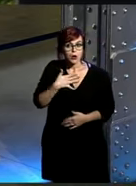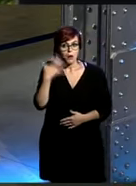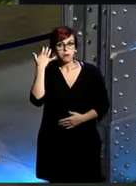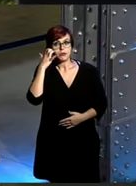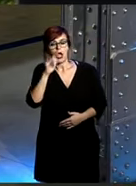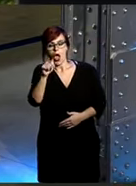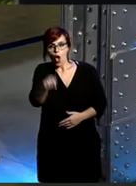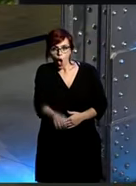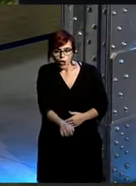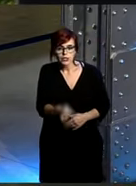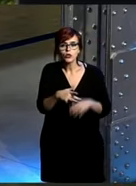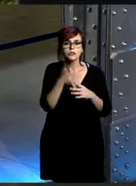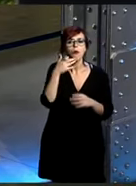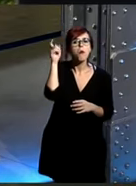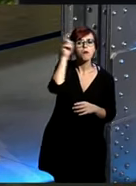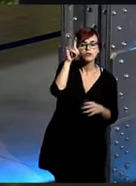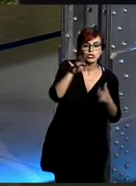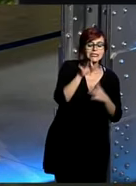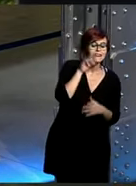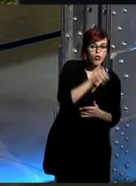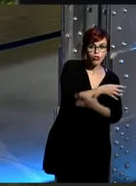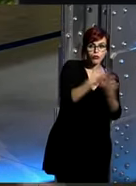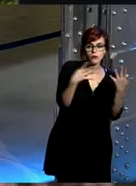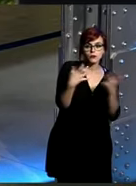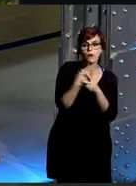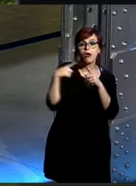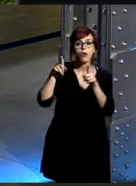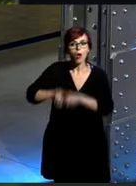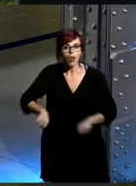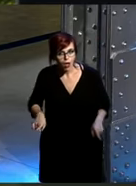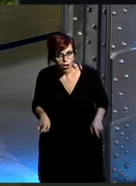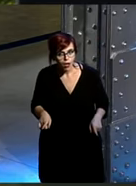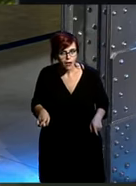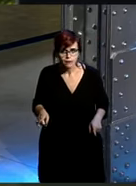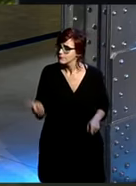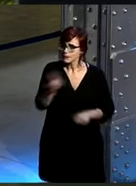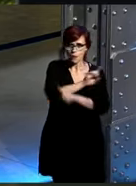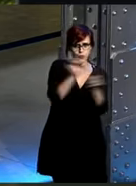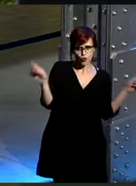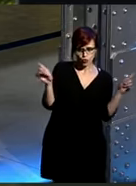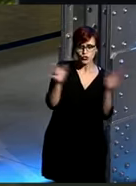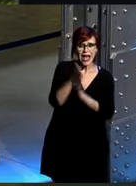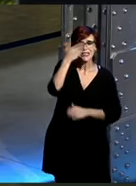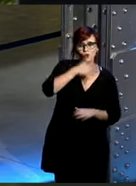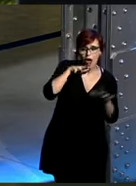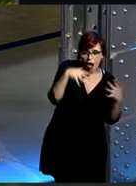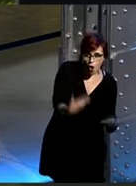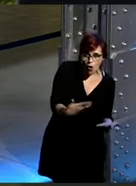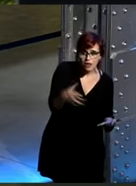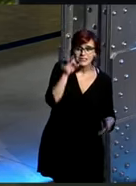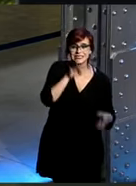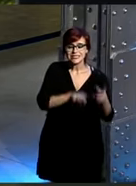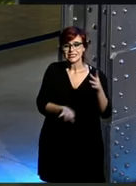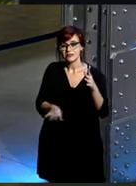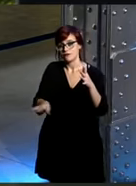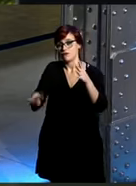y si un maestro del siglo XIX se despertara hoy, vería que todo es lo mismo. No es nada lo mismo. La escuela de hoy no tiene nada que ver con la escuela de hace